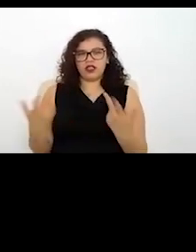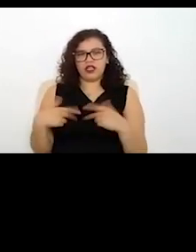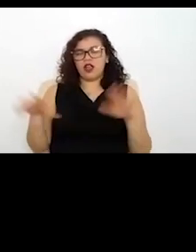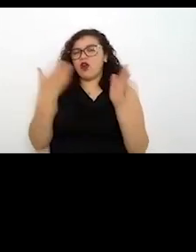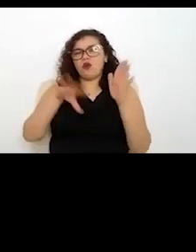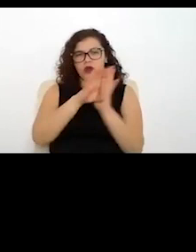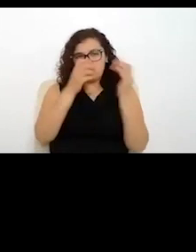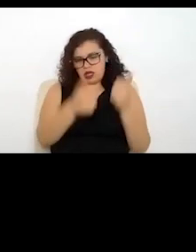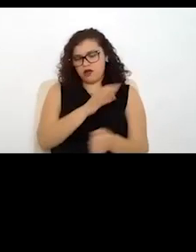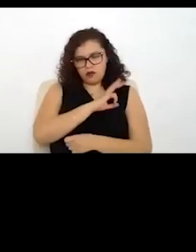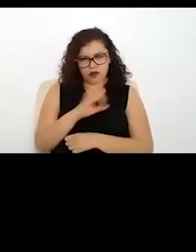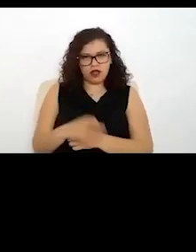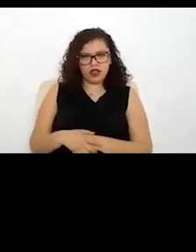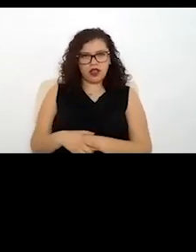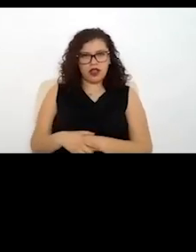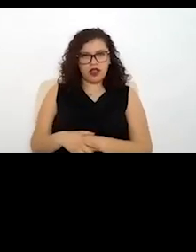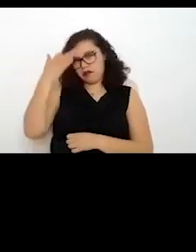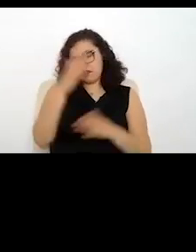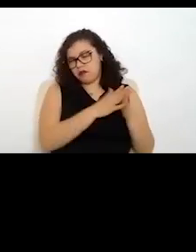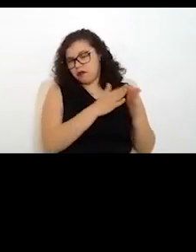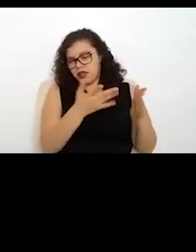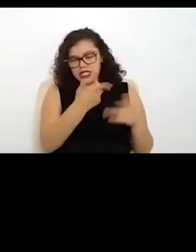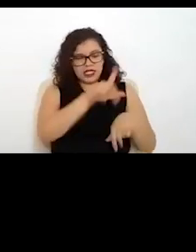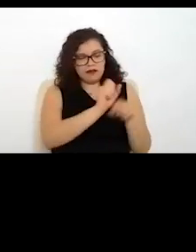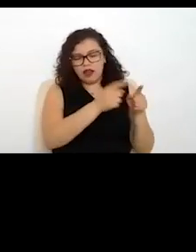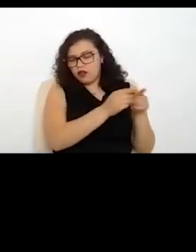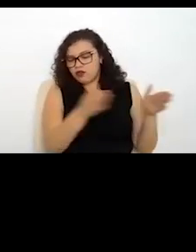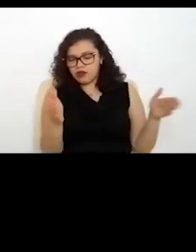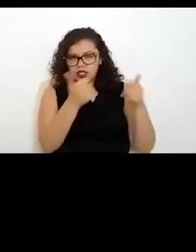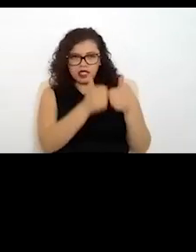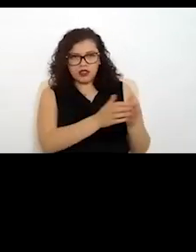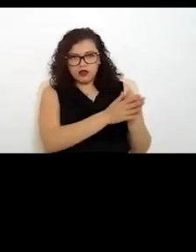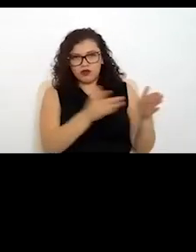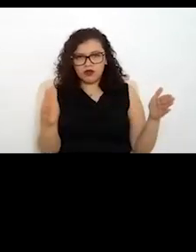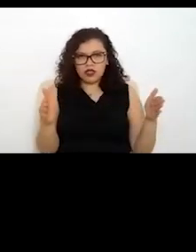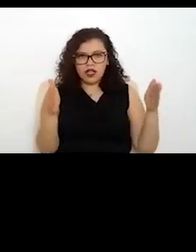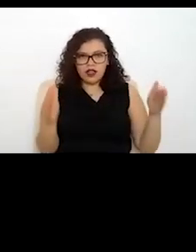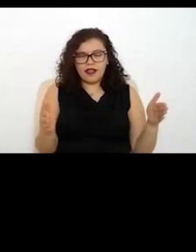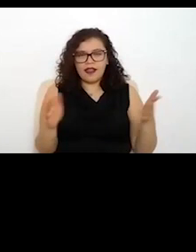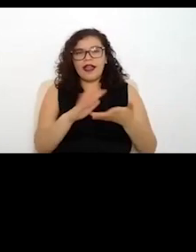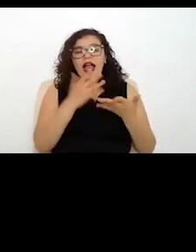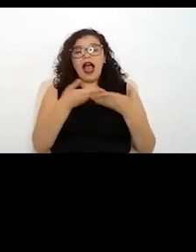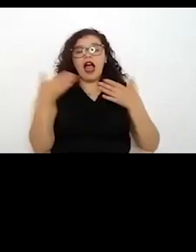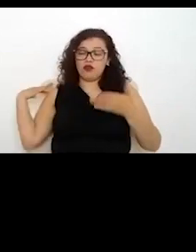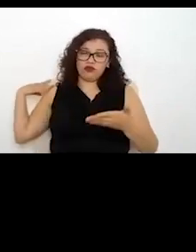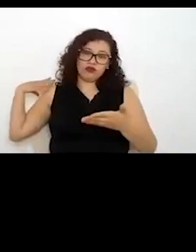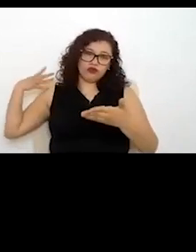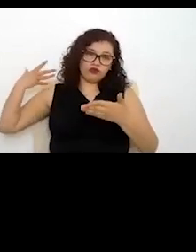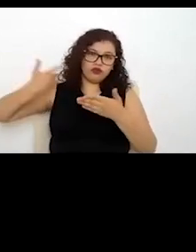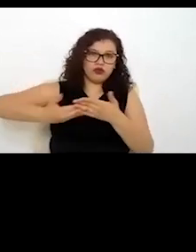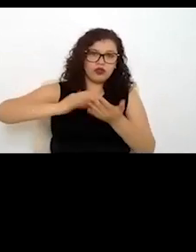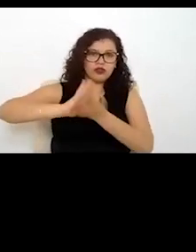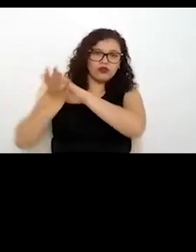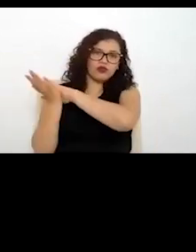podían permanecer durante su semana laboral. Esto también se trasladó ahora a la parte